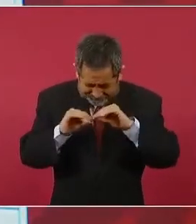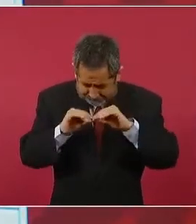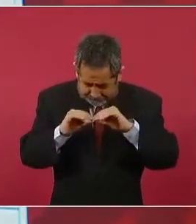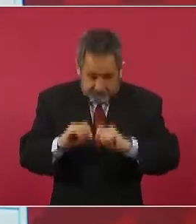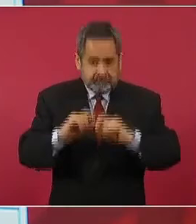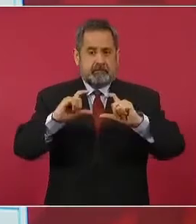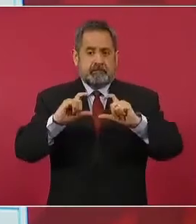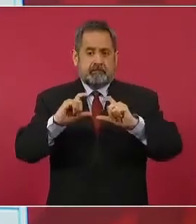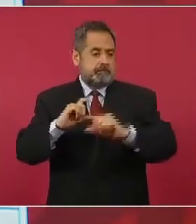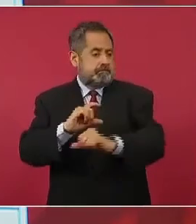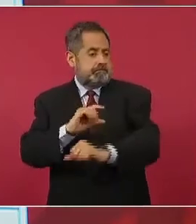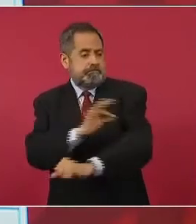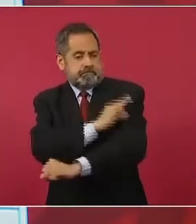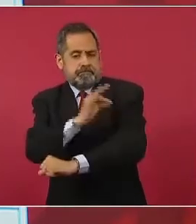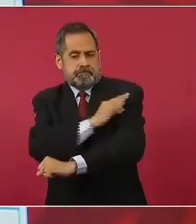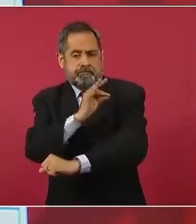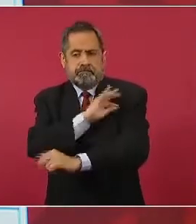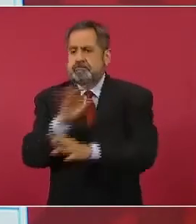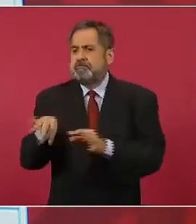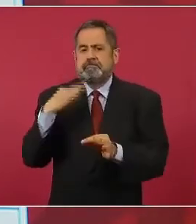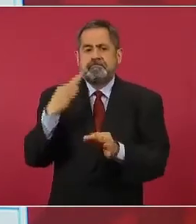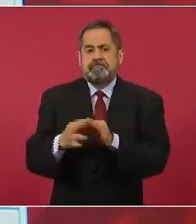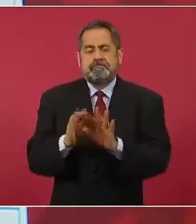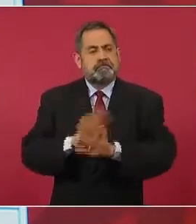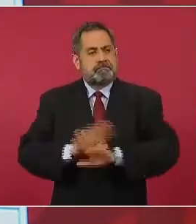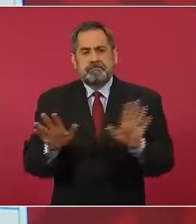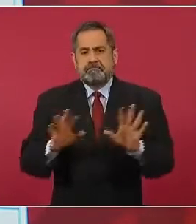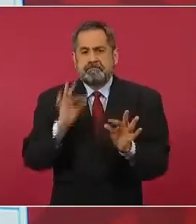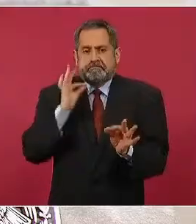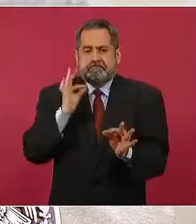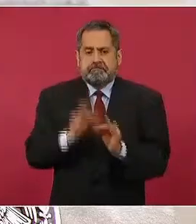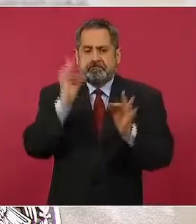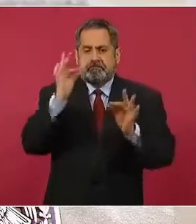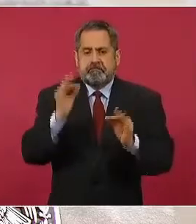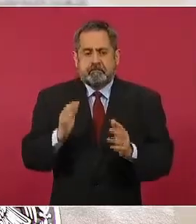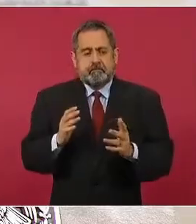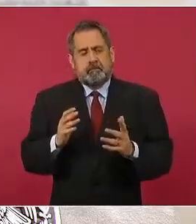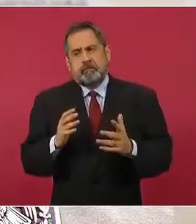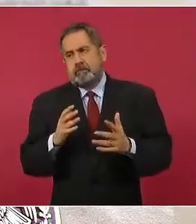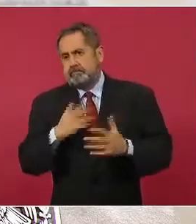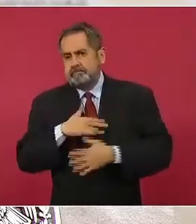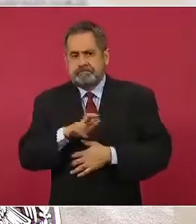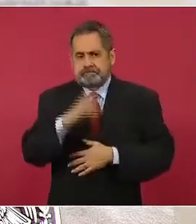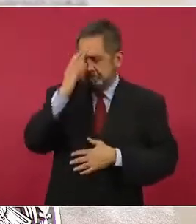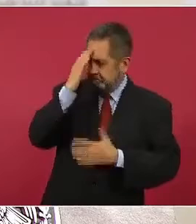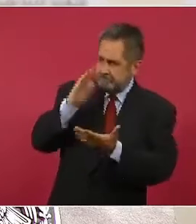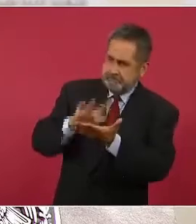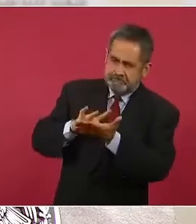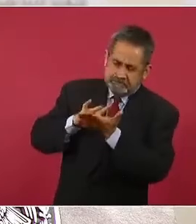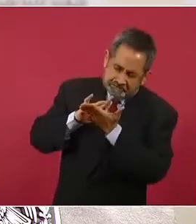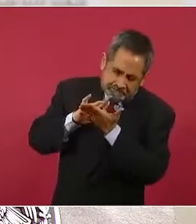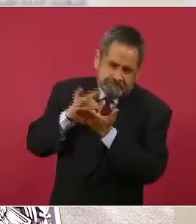Que porque sí tenemos templos y hubo universidades, sí. ¿Y la gente?